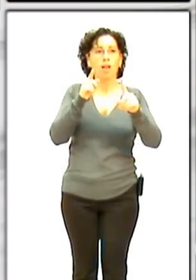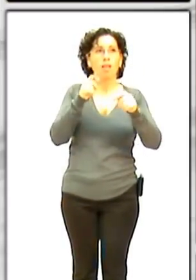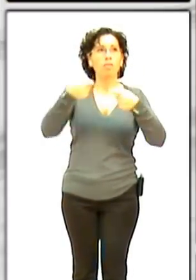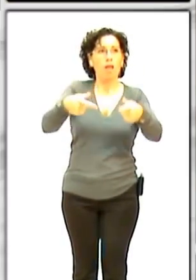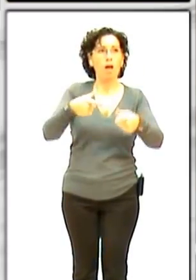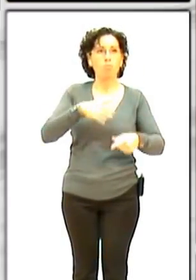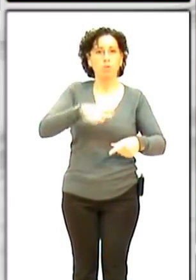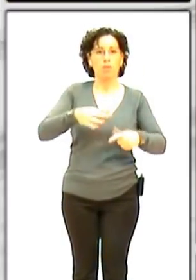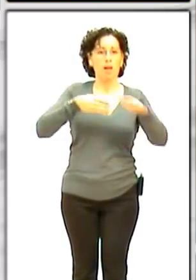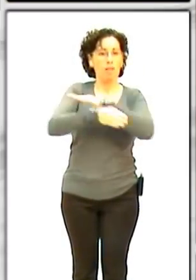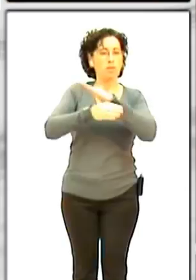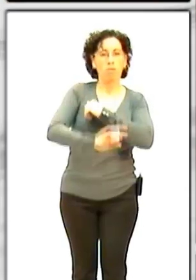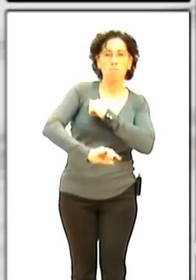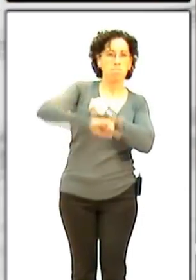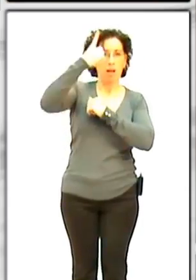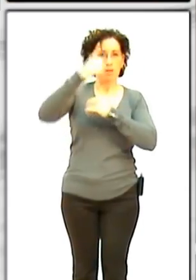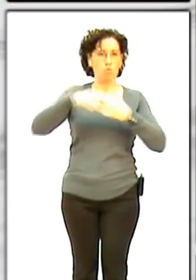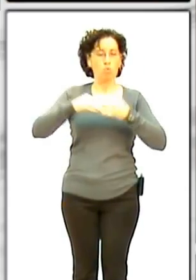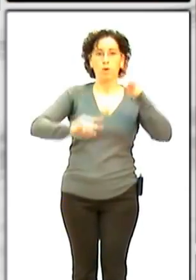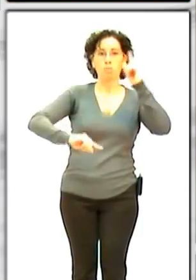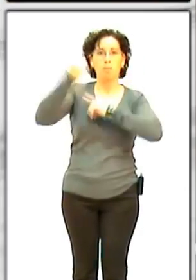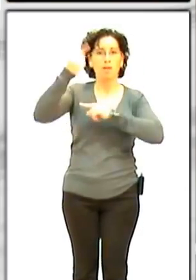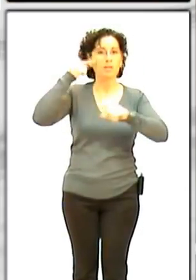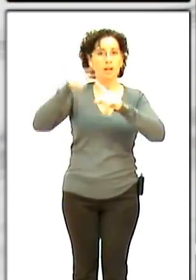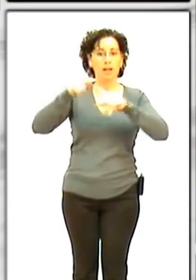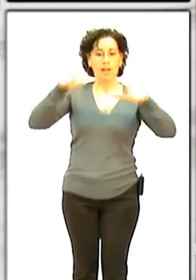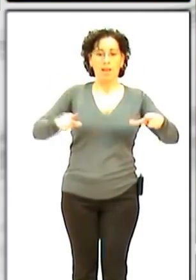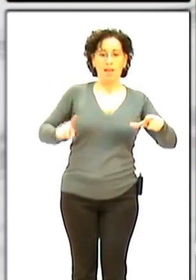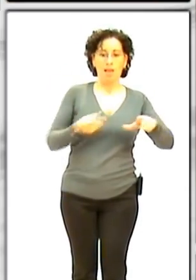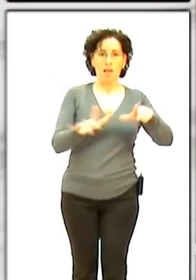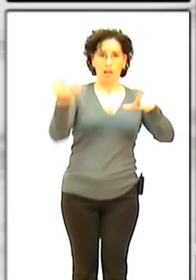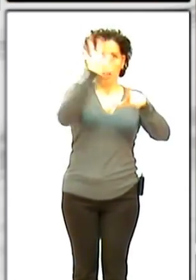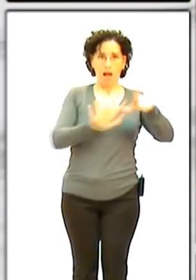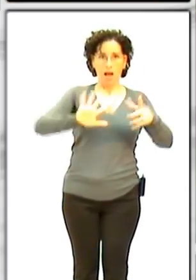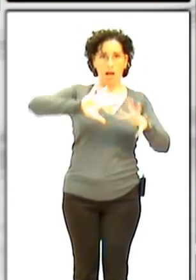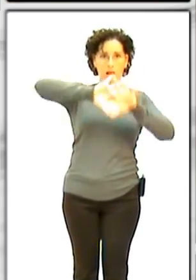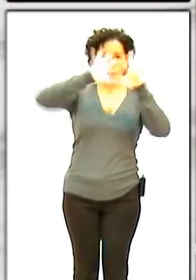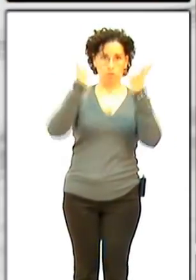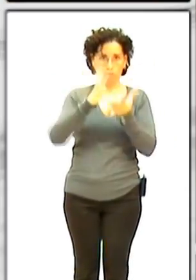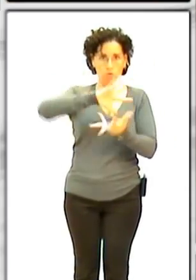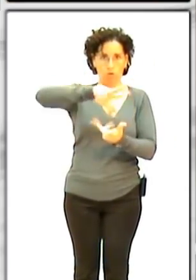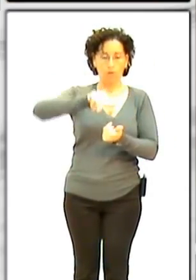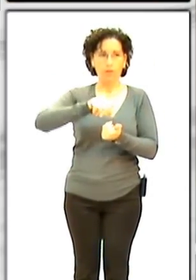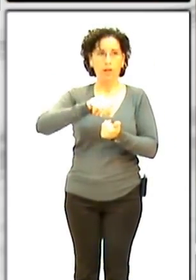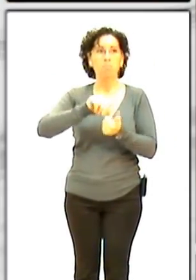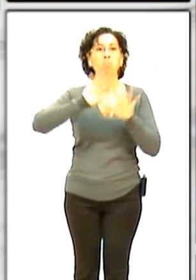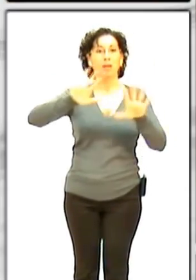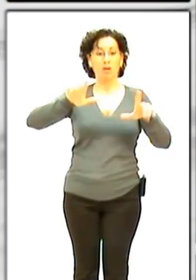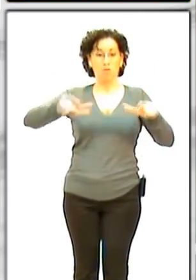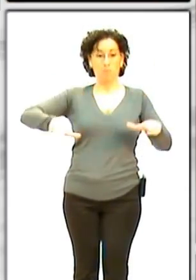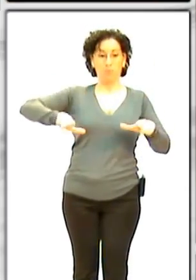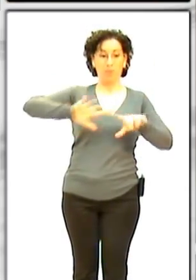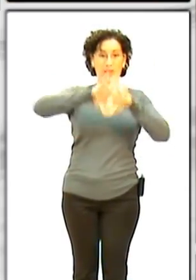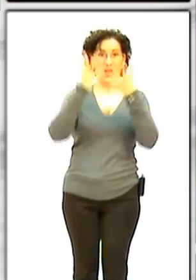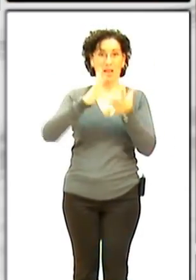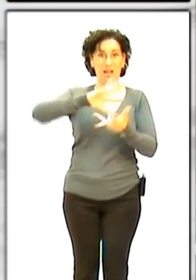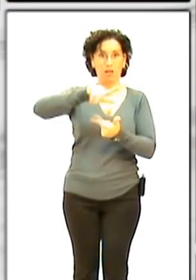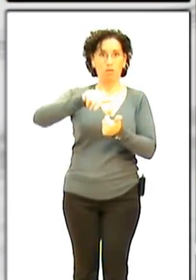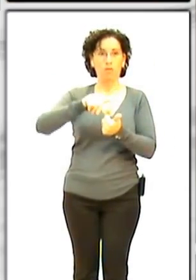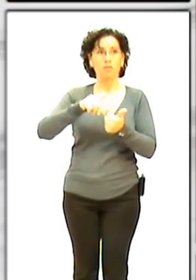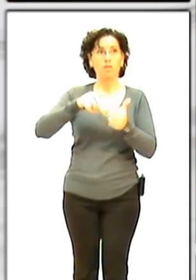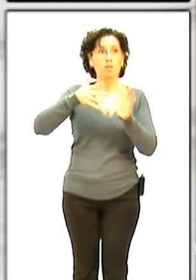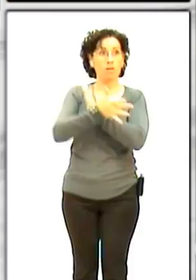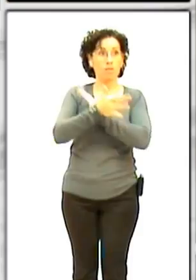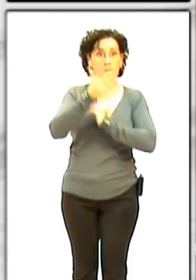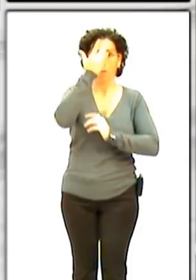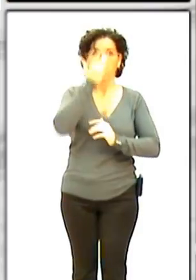de usuarios la cartografía. Pero claro, hay un inconveniente, que es la cartografía es